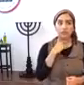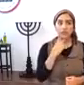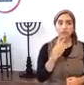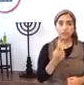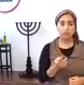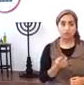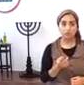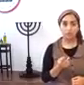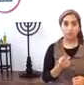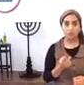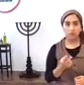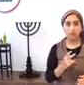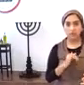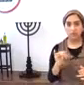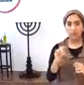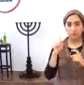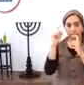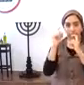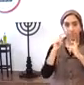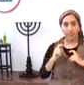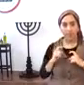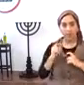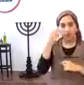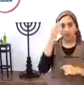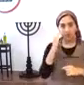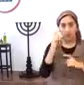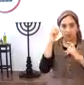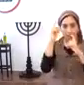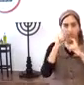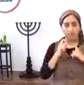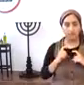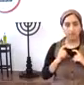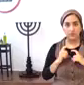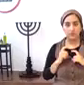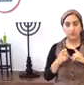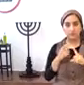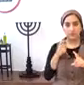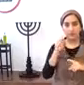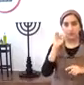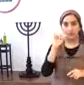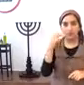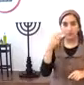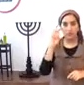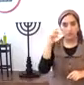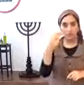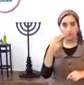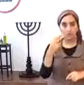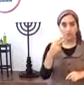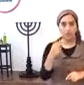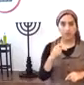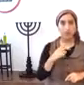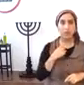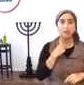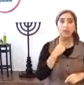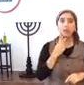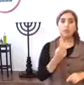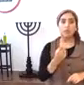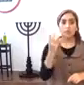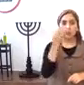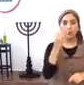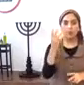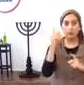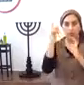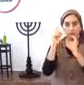la voz es el regalo divino de Yahweh es un regalo divino de Yahweh. La